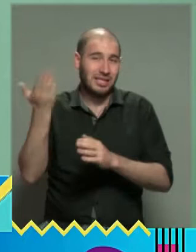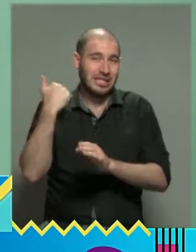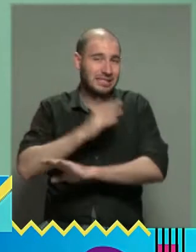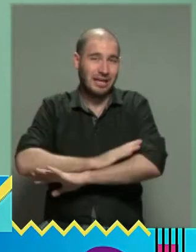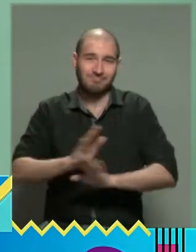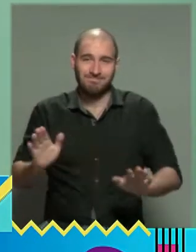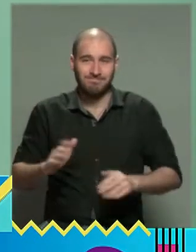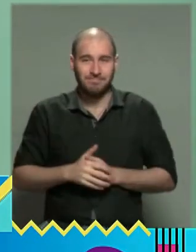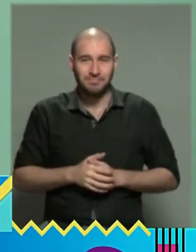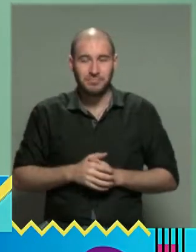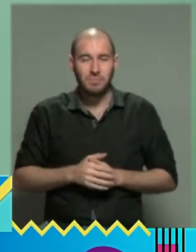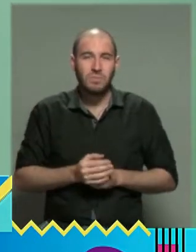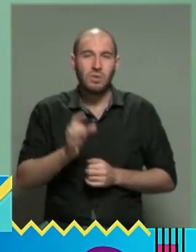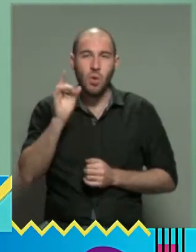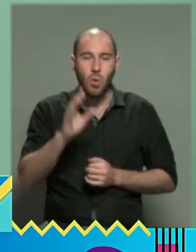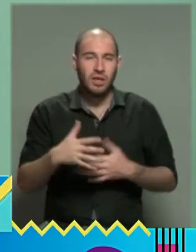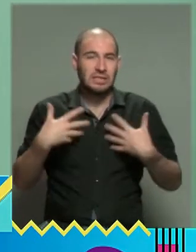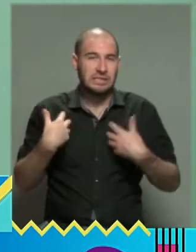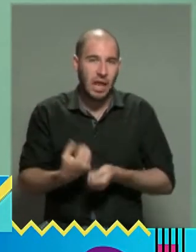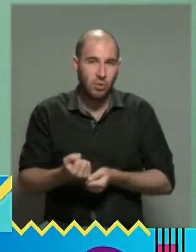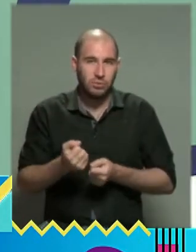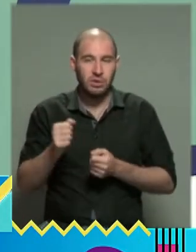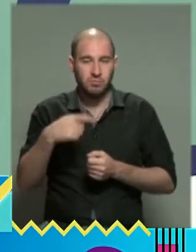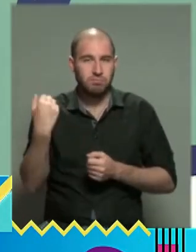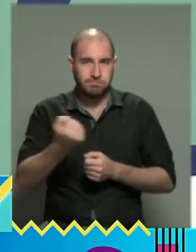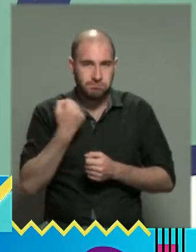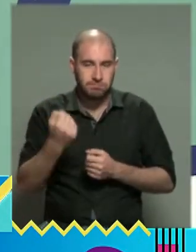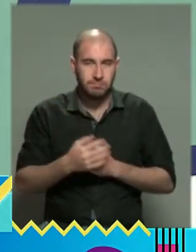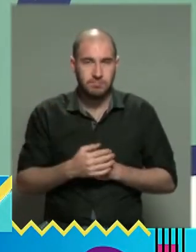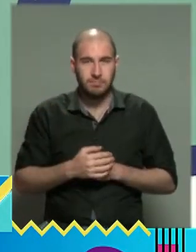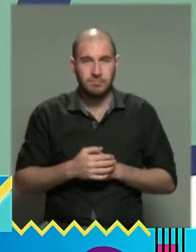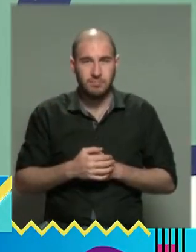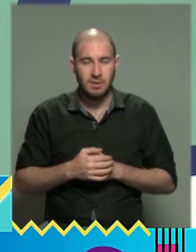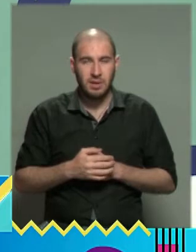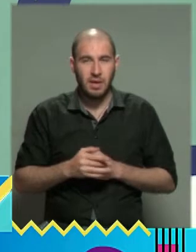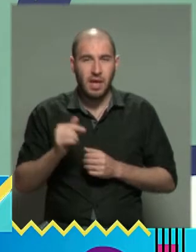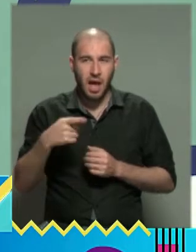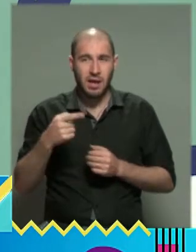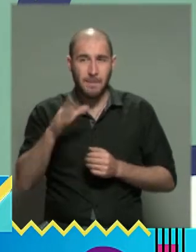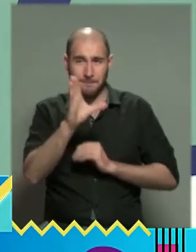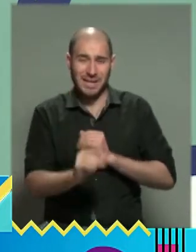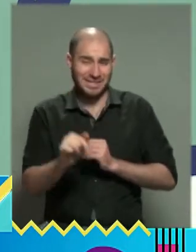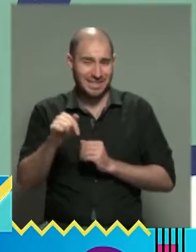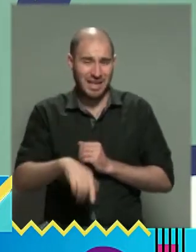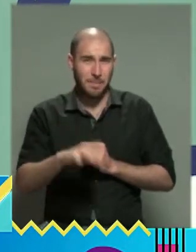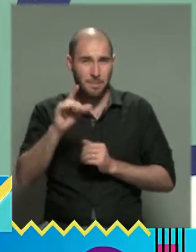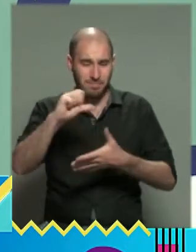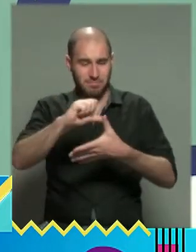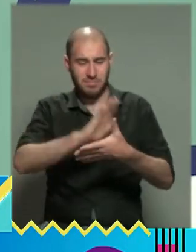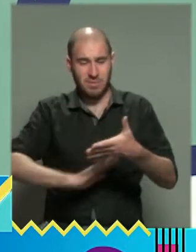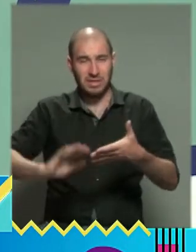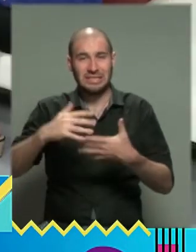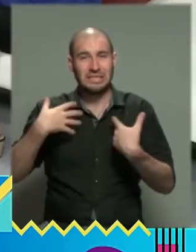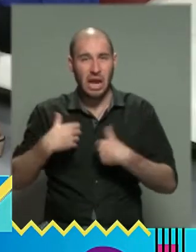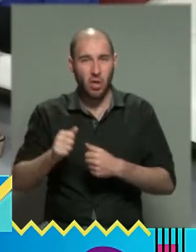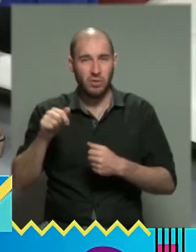atrás. Entonces, no solamente la salud, que debe ser importante, que es uno de los pocos países en Latinoamérica que la